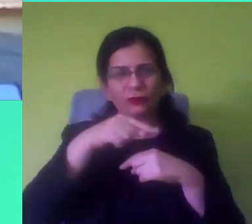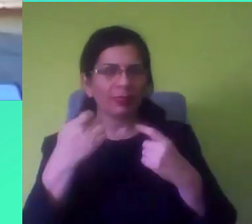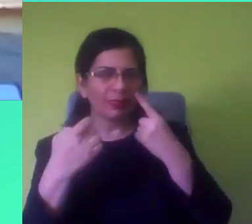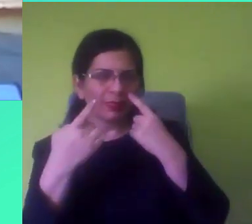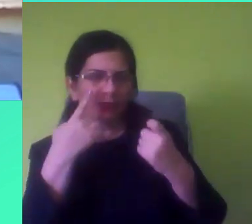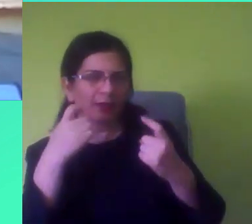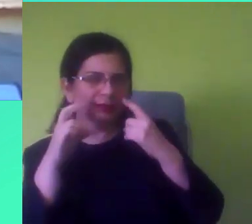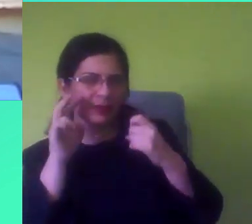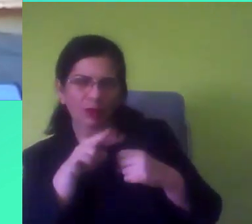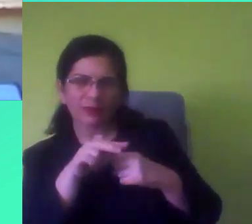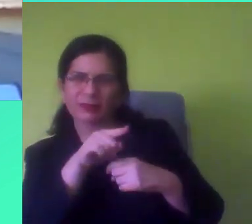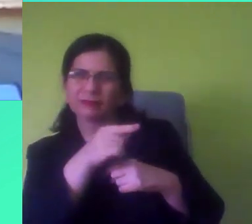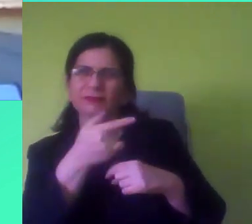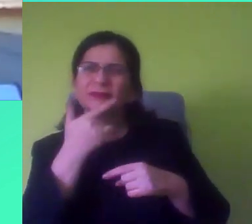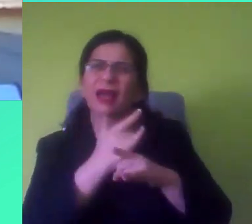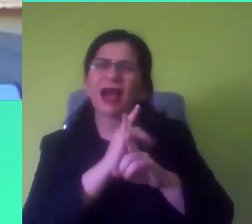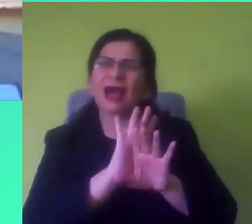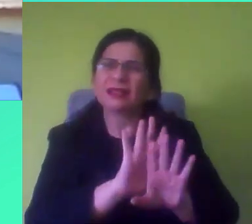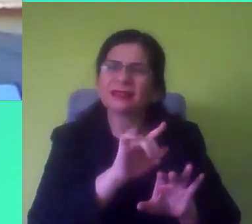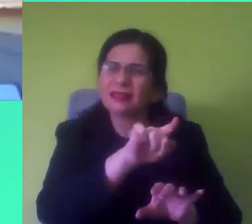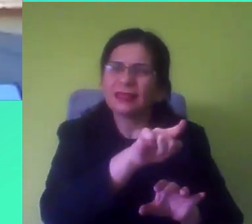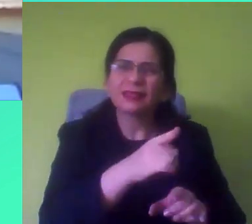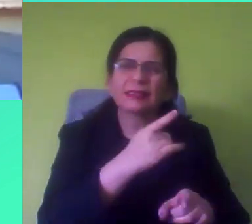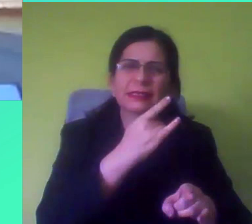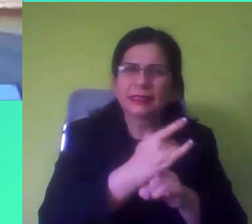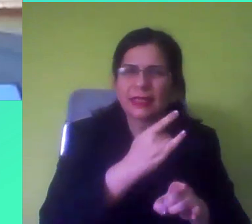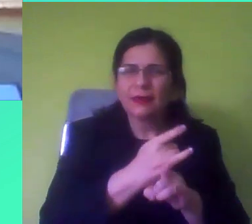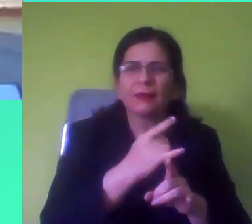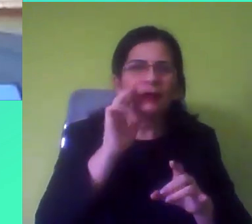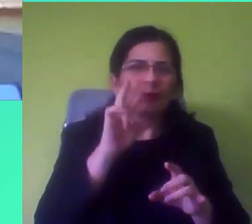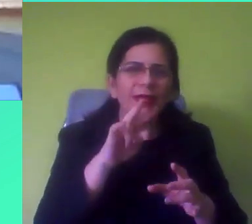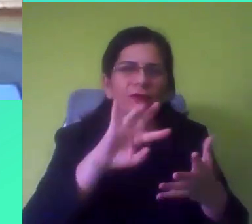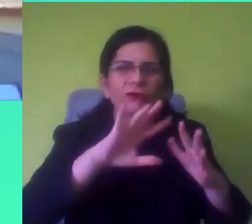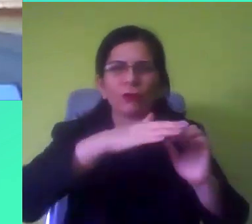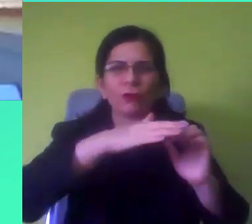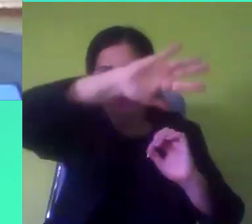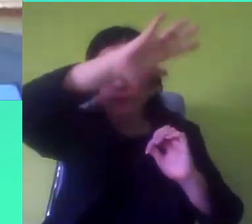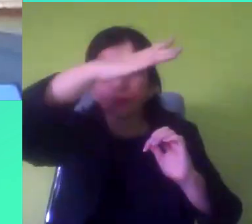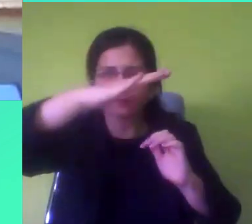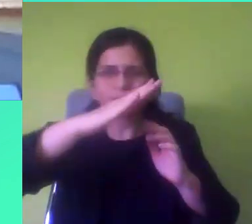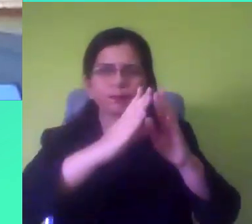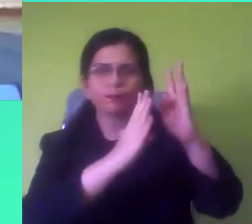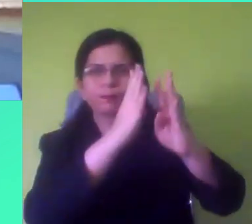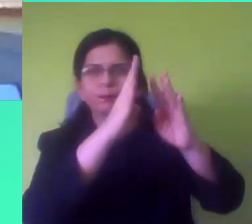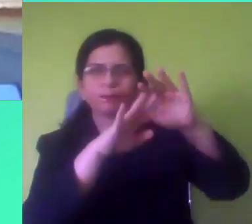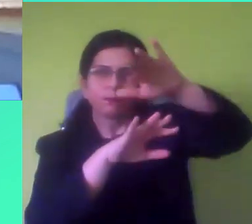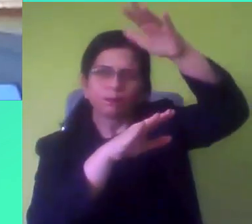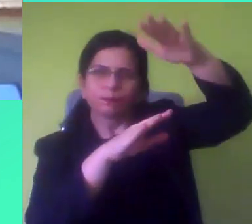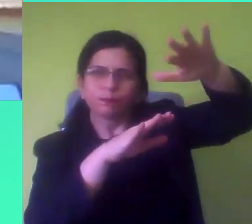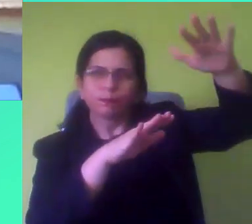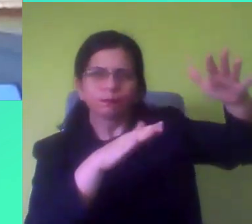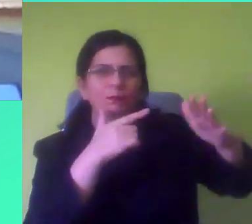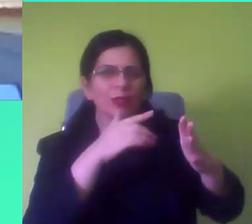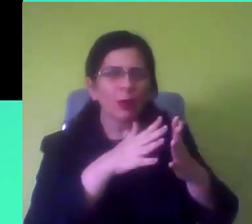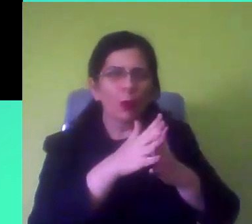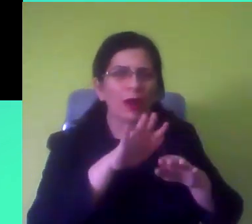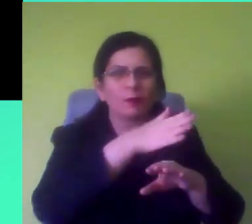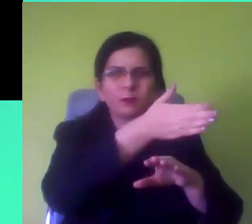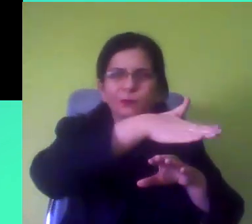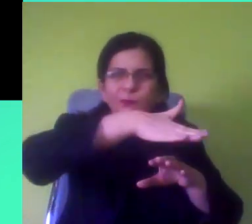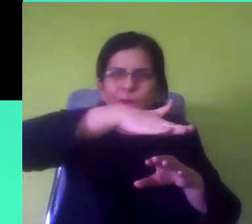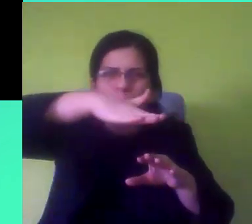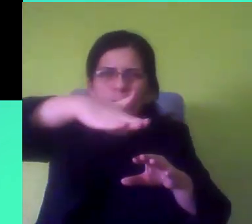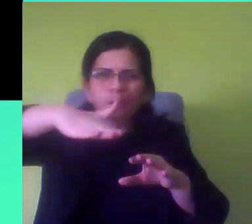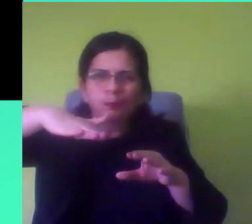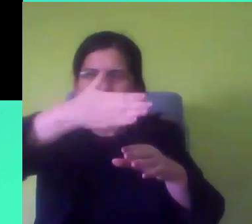en los glaciares de escombro es la presencia de arrugas, nosotros llamamos crestas y surcos en su superficie.